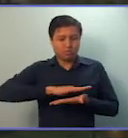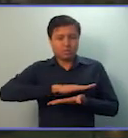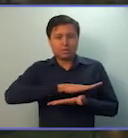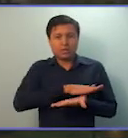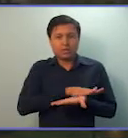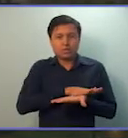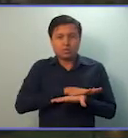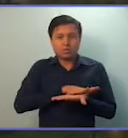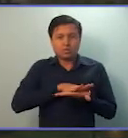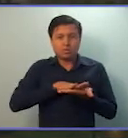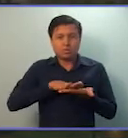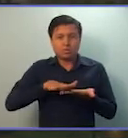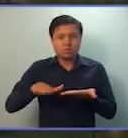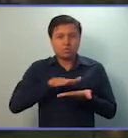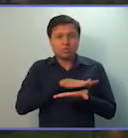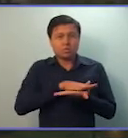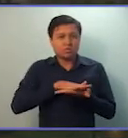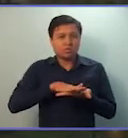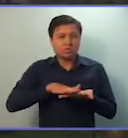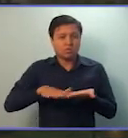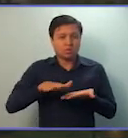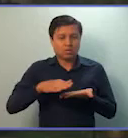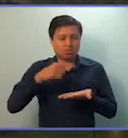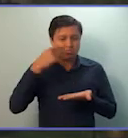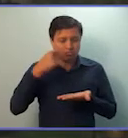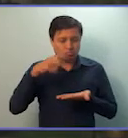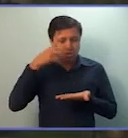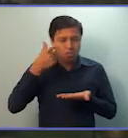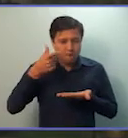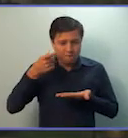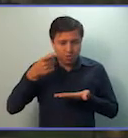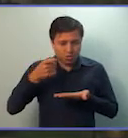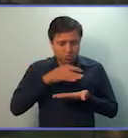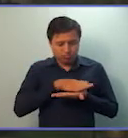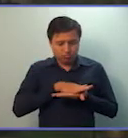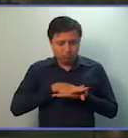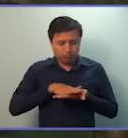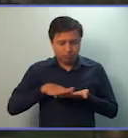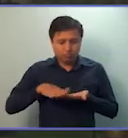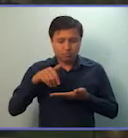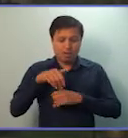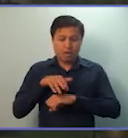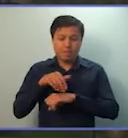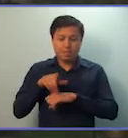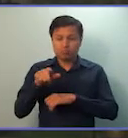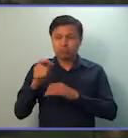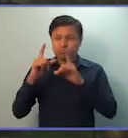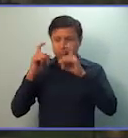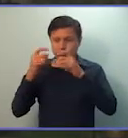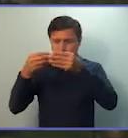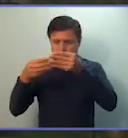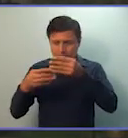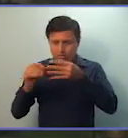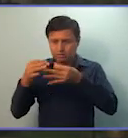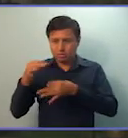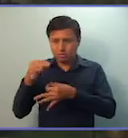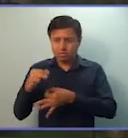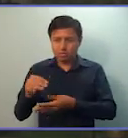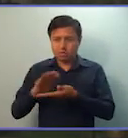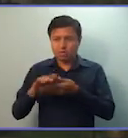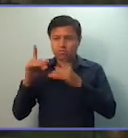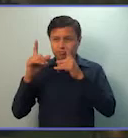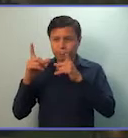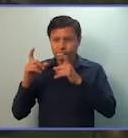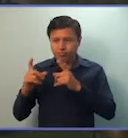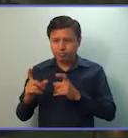manualmente cada una de las personas ha registrado de los resultados de las papeletas ha registrado en esos formularios es a esa